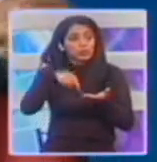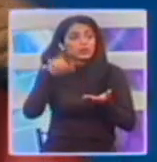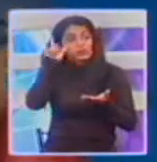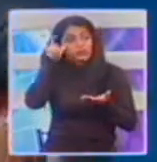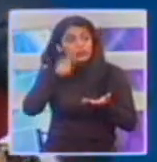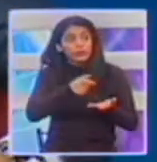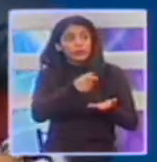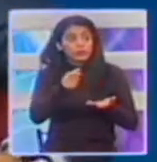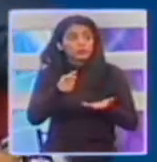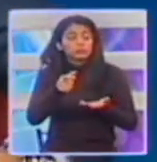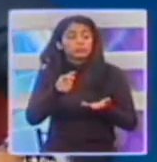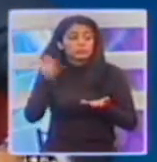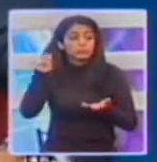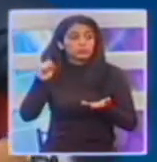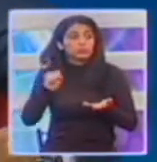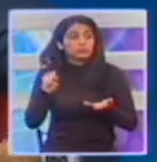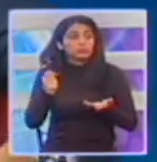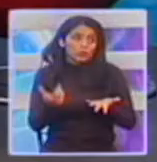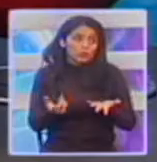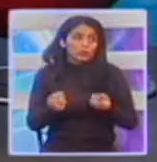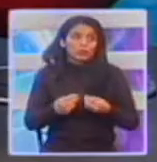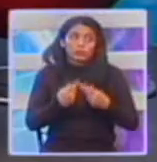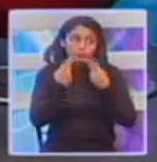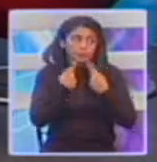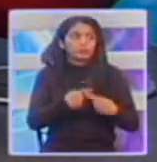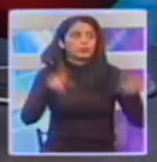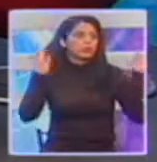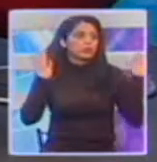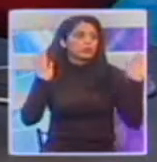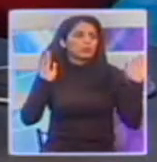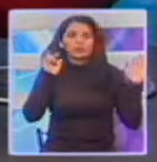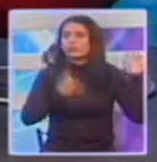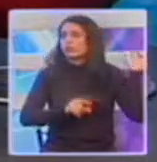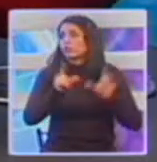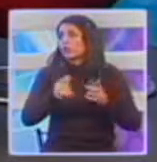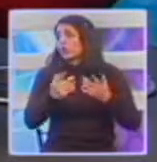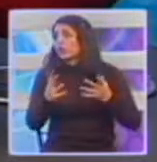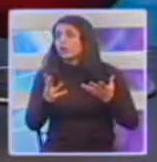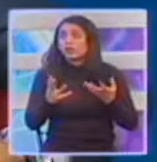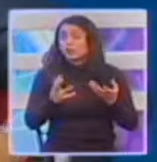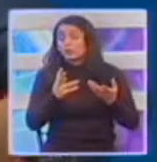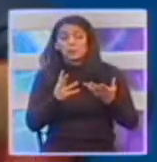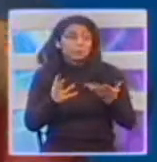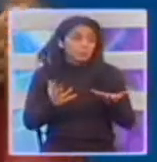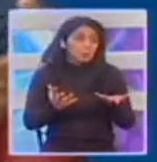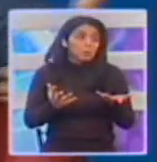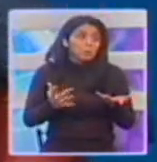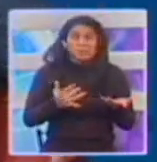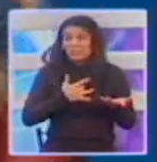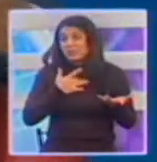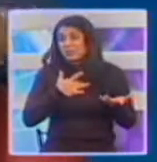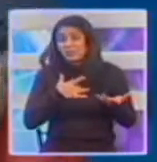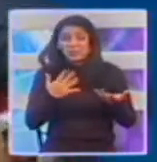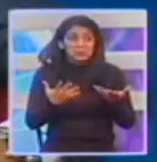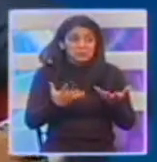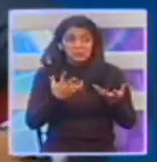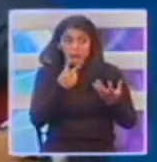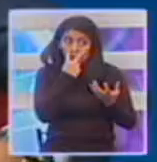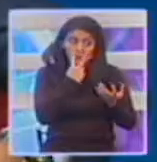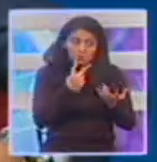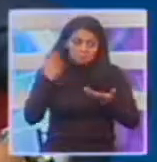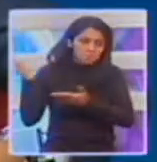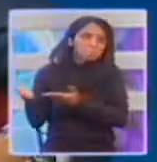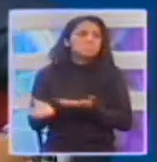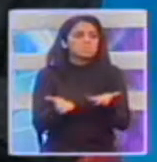que recordar que las sesiones por ley son públicas es decir pueden acudir las personas que creyeran o sintieran el interés de acudir